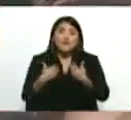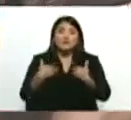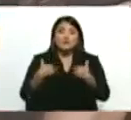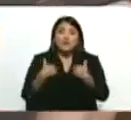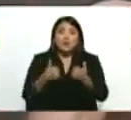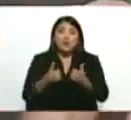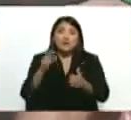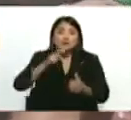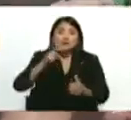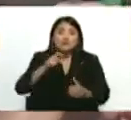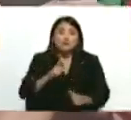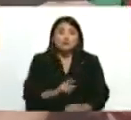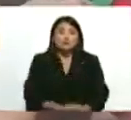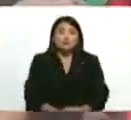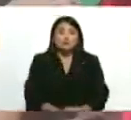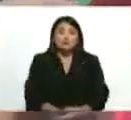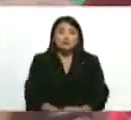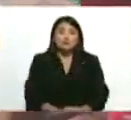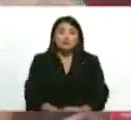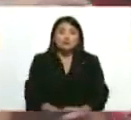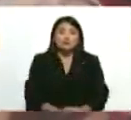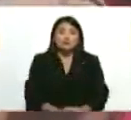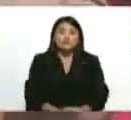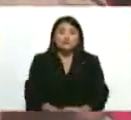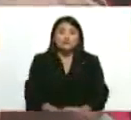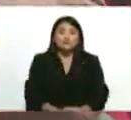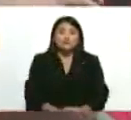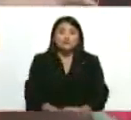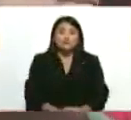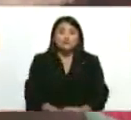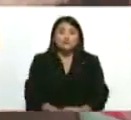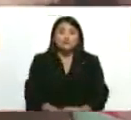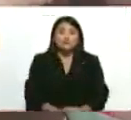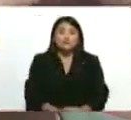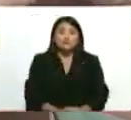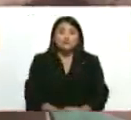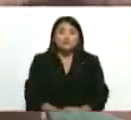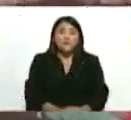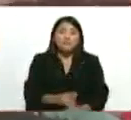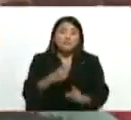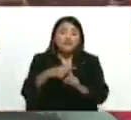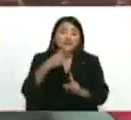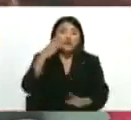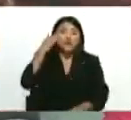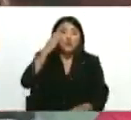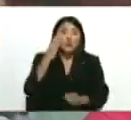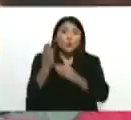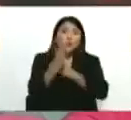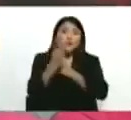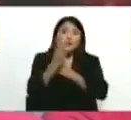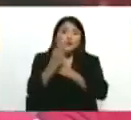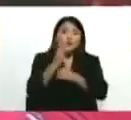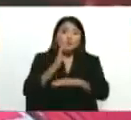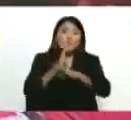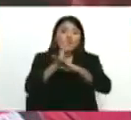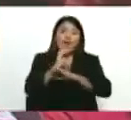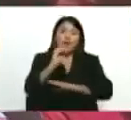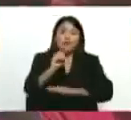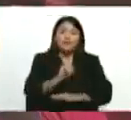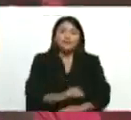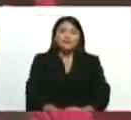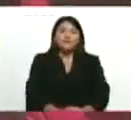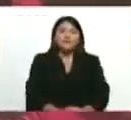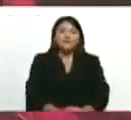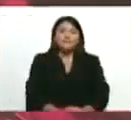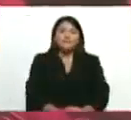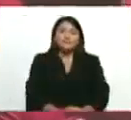salud, y Diosito cuidándonos, no nos para nadie. Entonces nosotros tenemos que